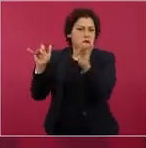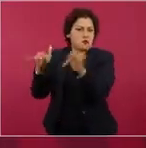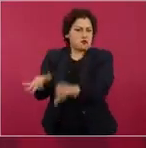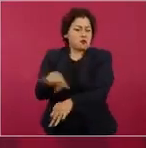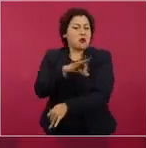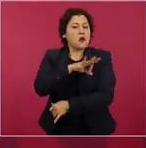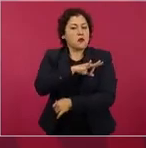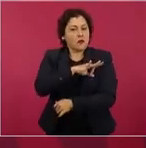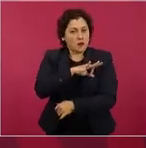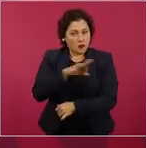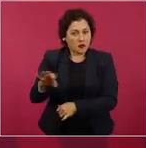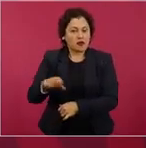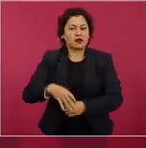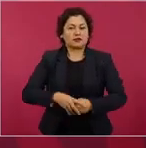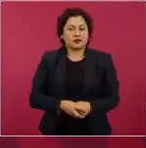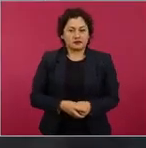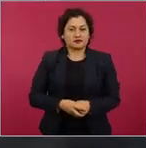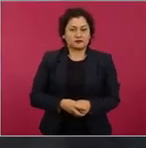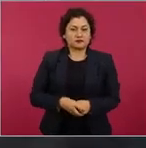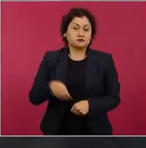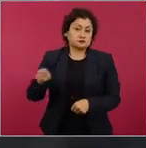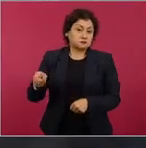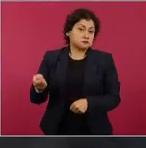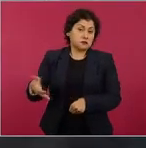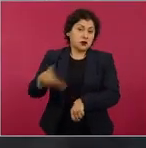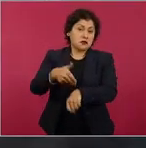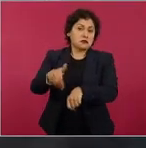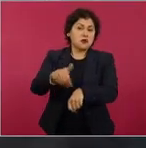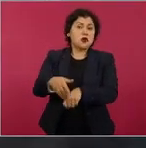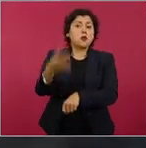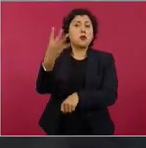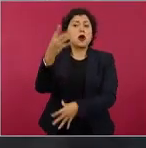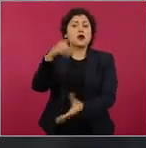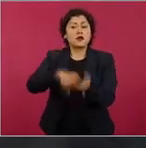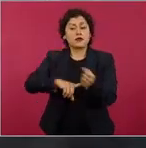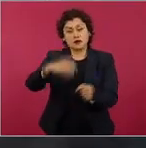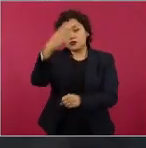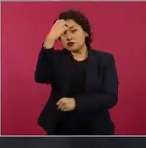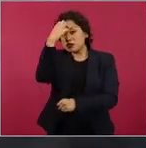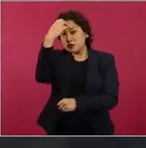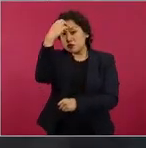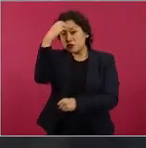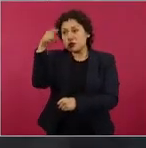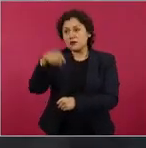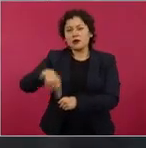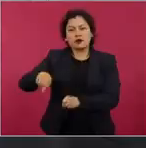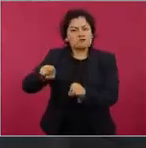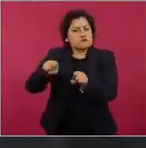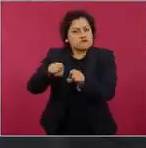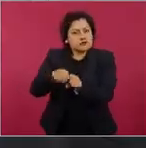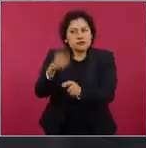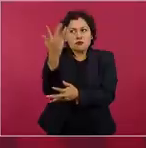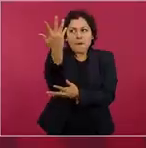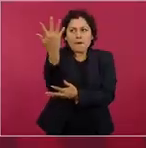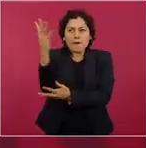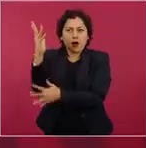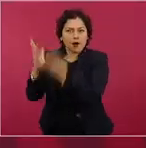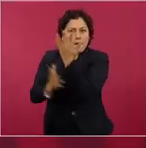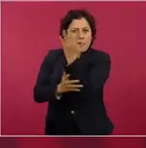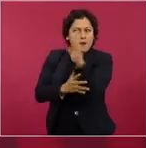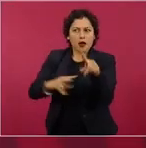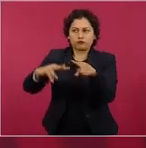a la cuarta sección y a todo el parque. Va a ser